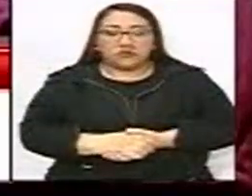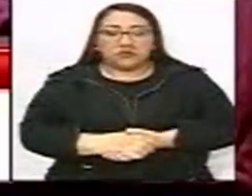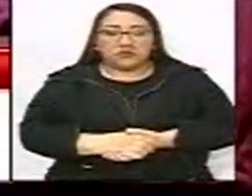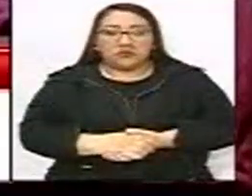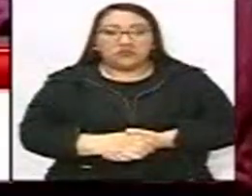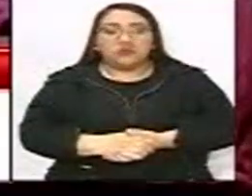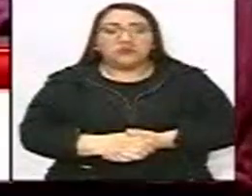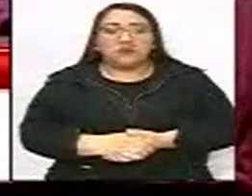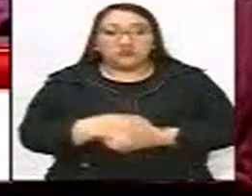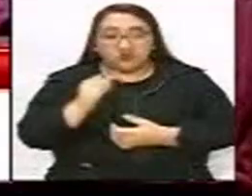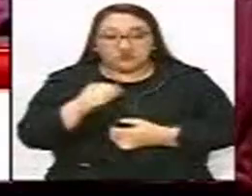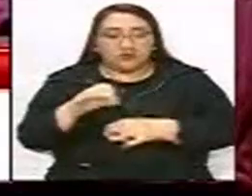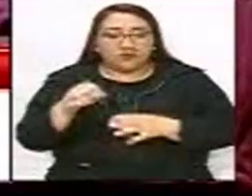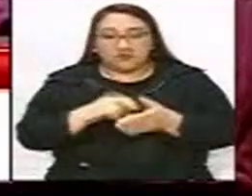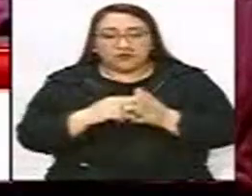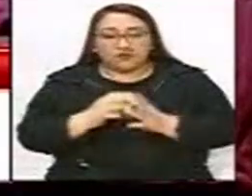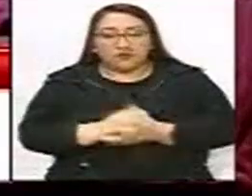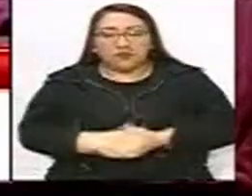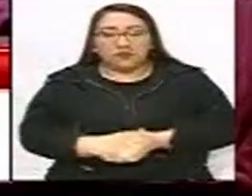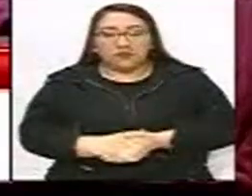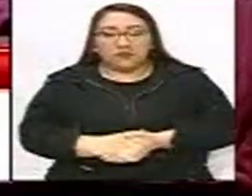Sí, se ha producido